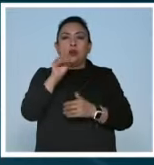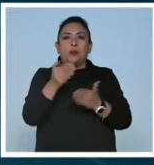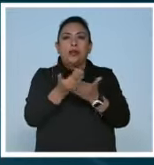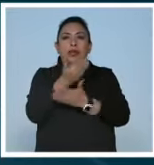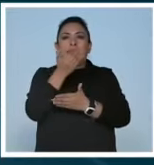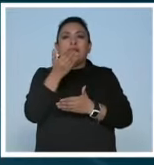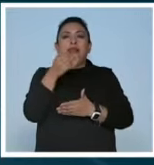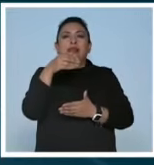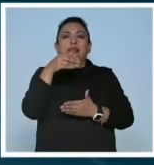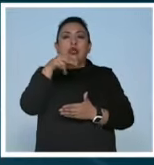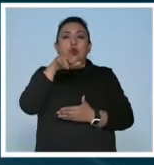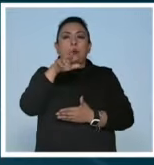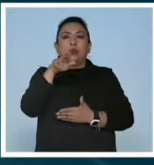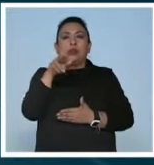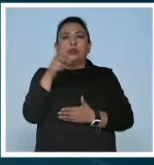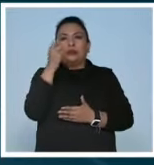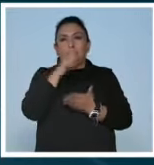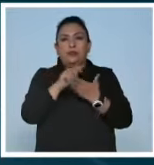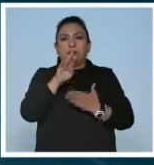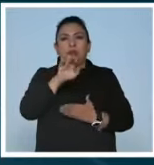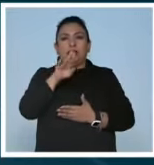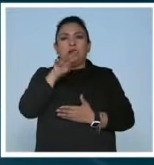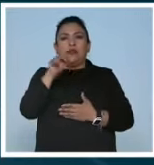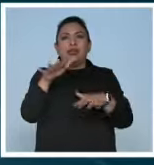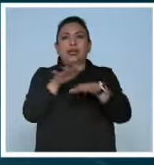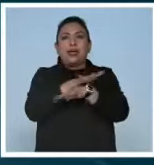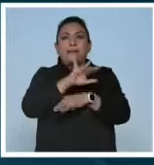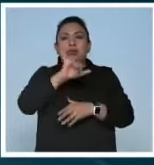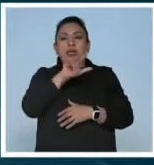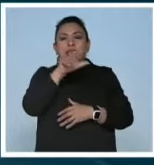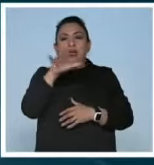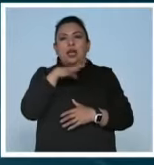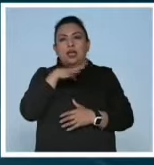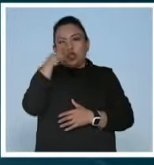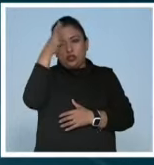el compositor y pianista Bill Evans, el hombre que cambió el rumbo del jazz con su